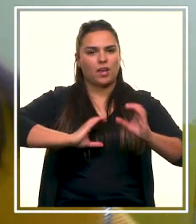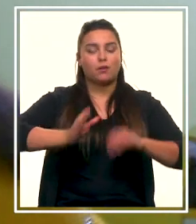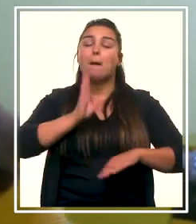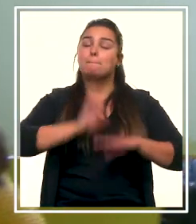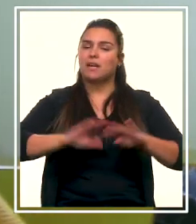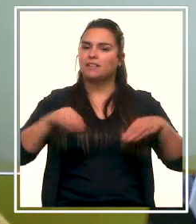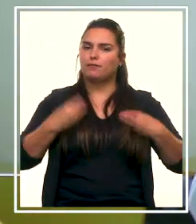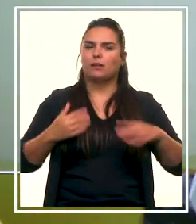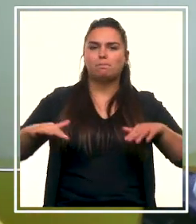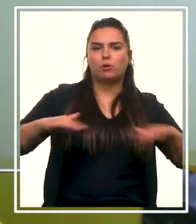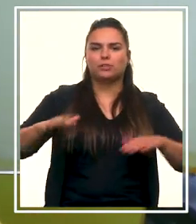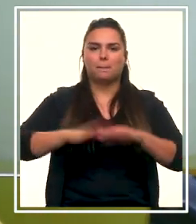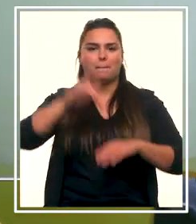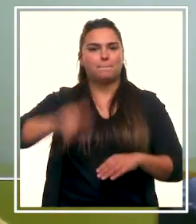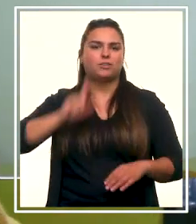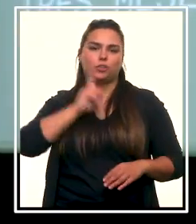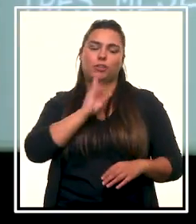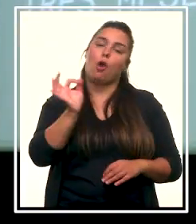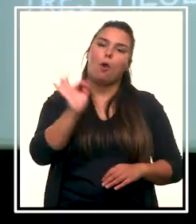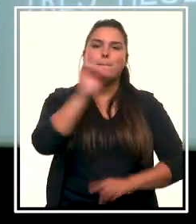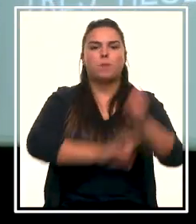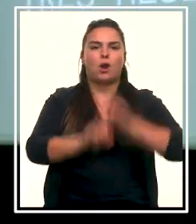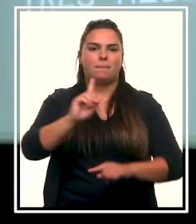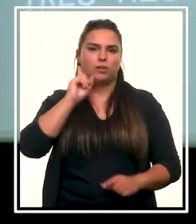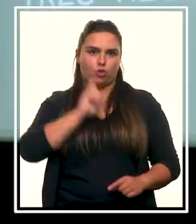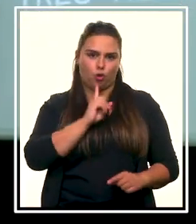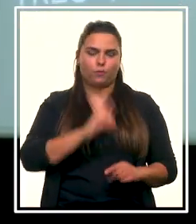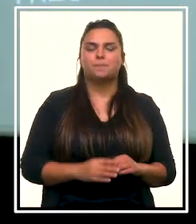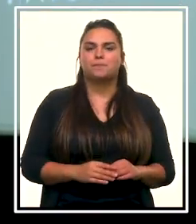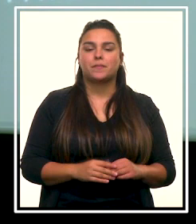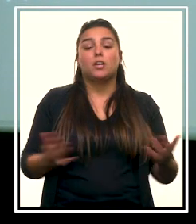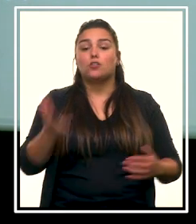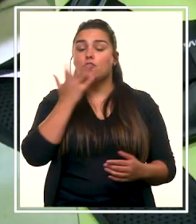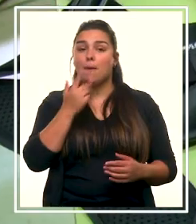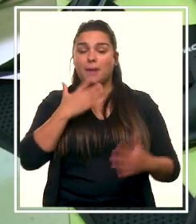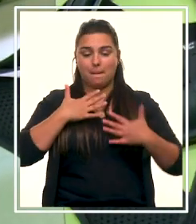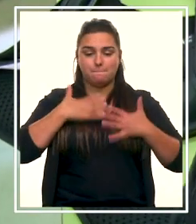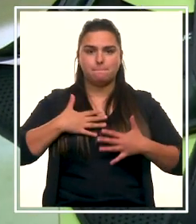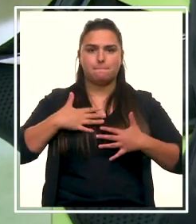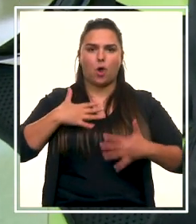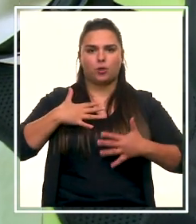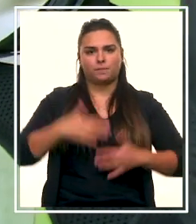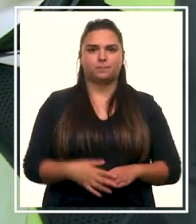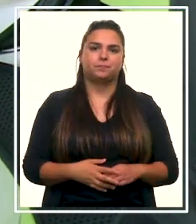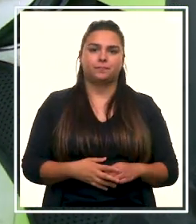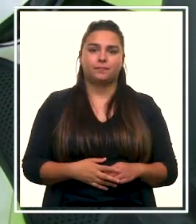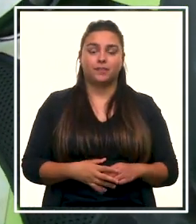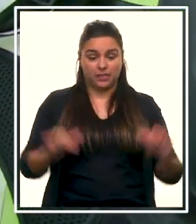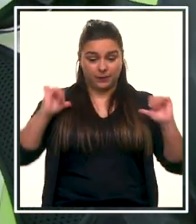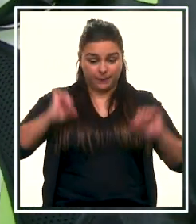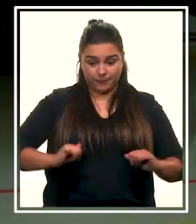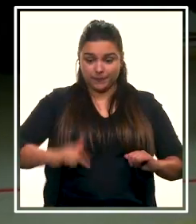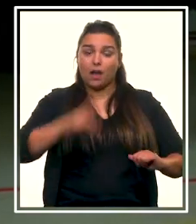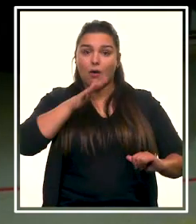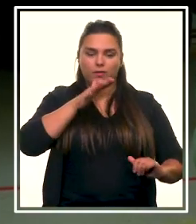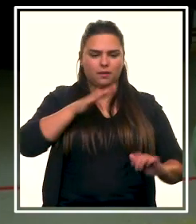de la música a las personas sordas o con problemas auditivos y que se conoce con el nombre de mochila vibratoria. Este dispositivo se encarga de transformar